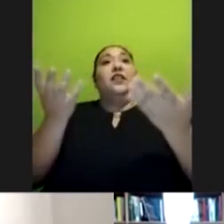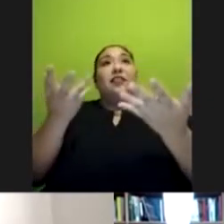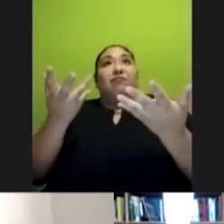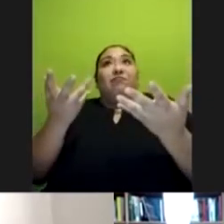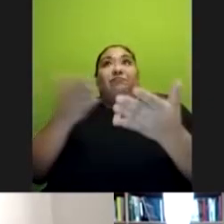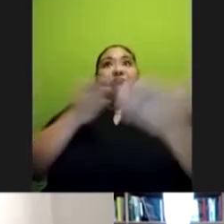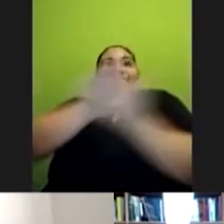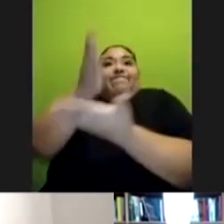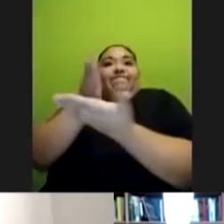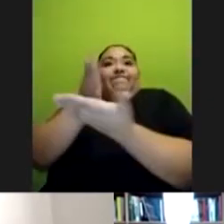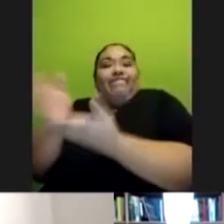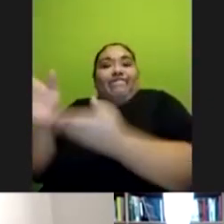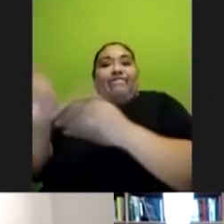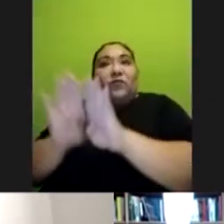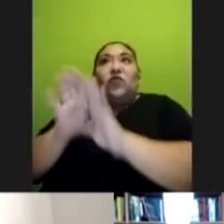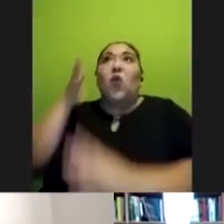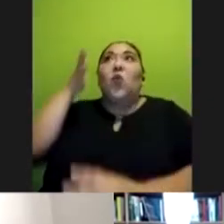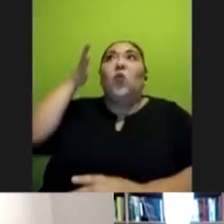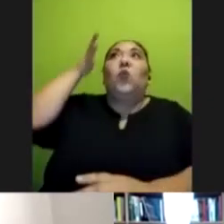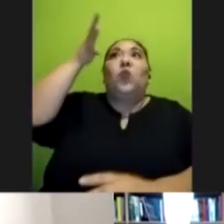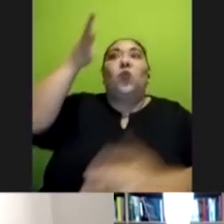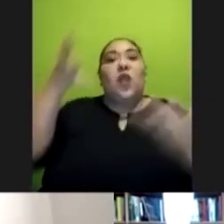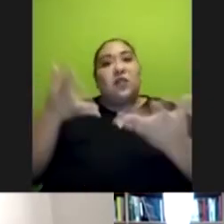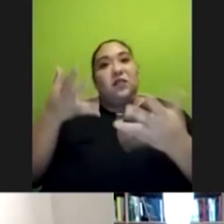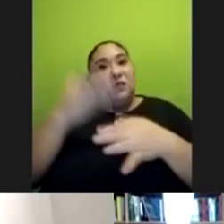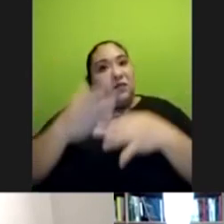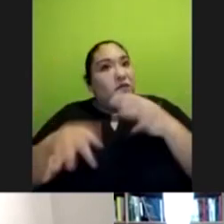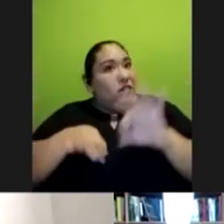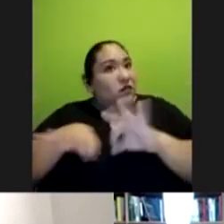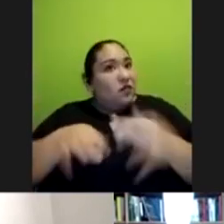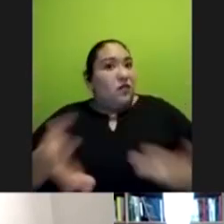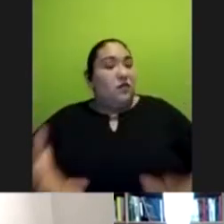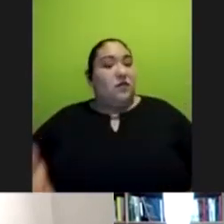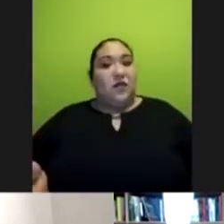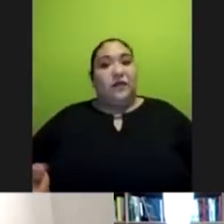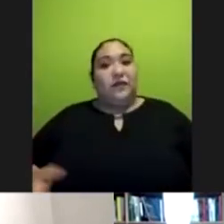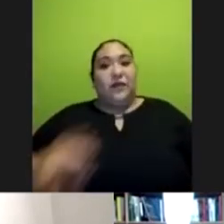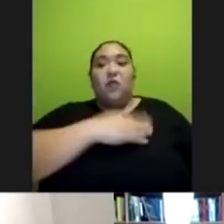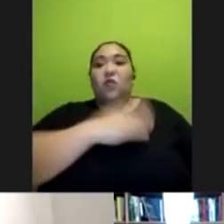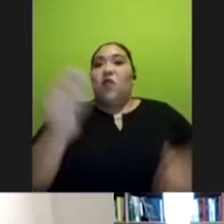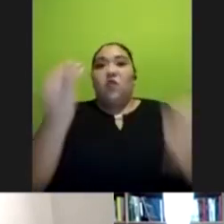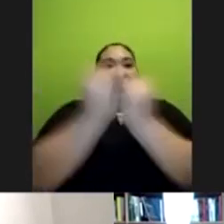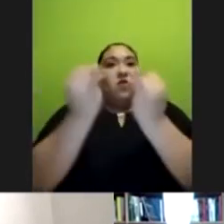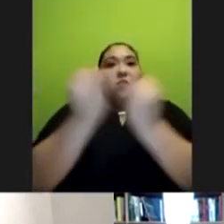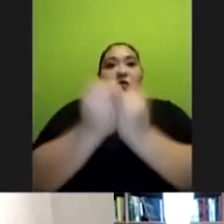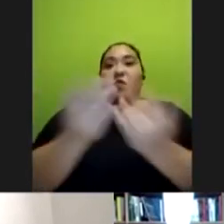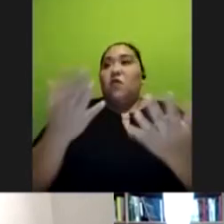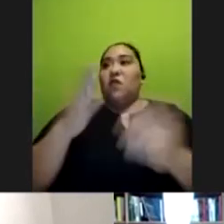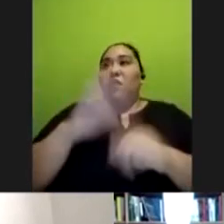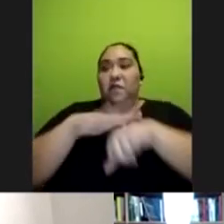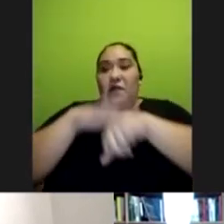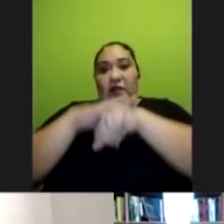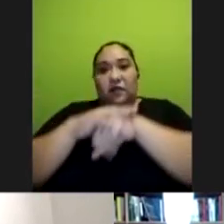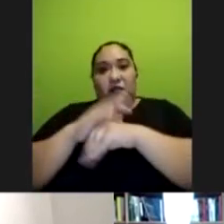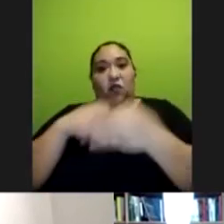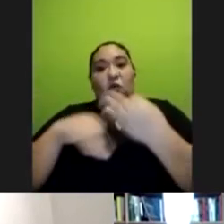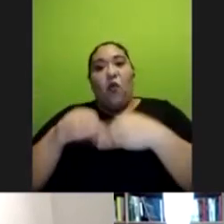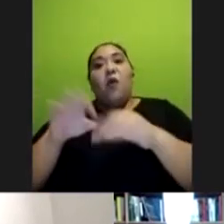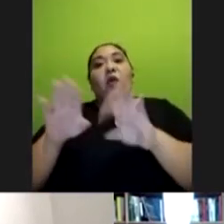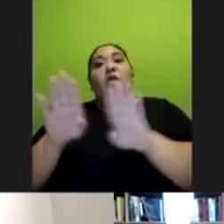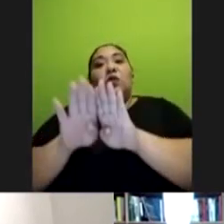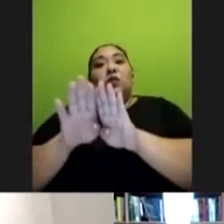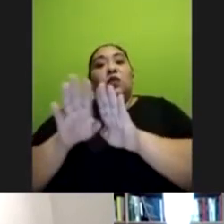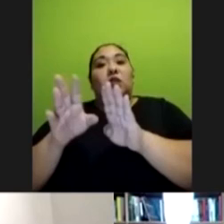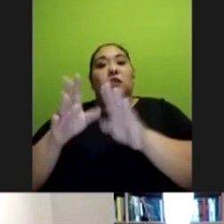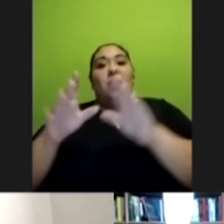viene. Y bueno, también en particular la información que tenemos, sobre todo de jóvenes, adolescentes de la comunidad de la diversidad